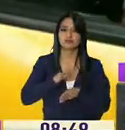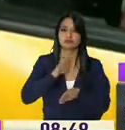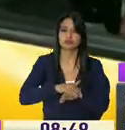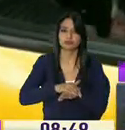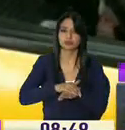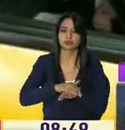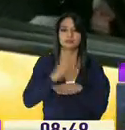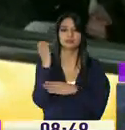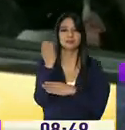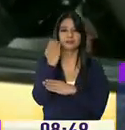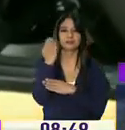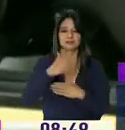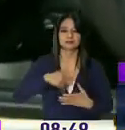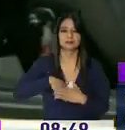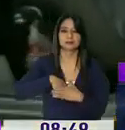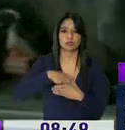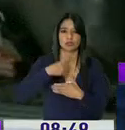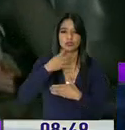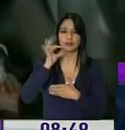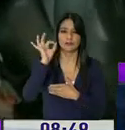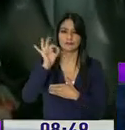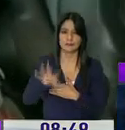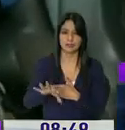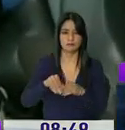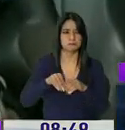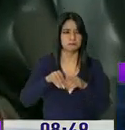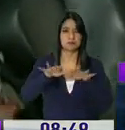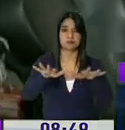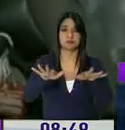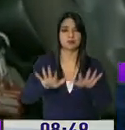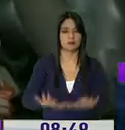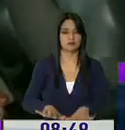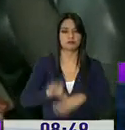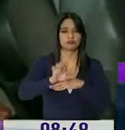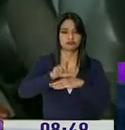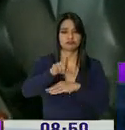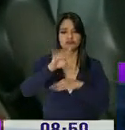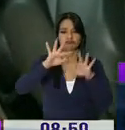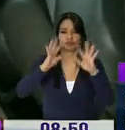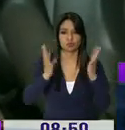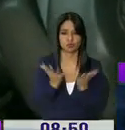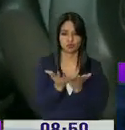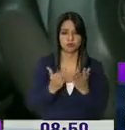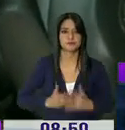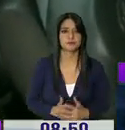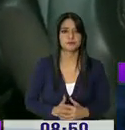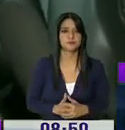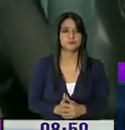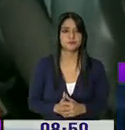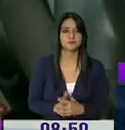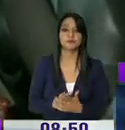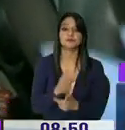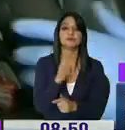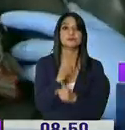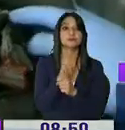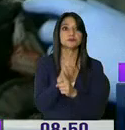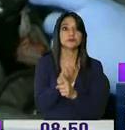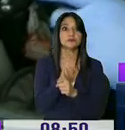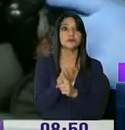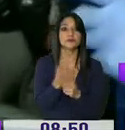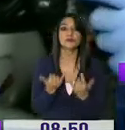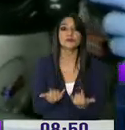que lamentablemente está atravesando el país y el mundo. Por tal motivo nosotros hemos